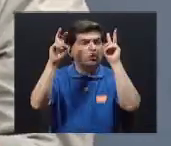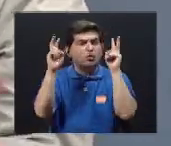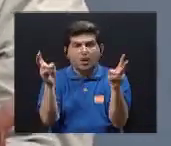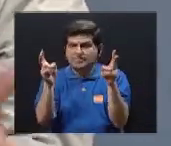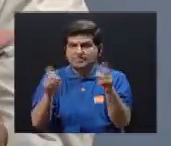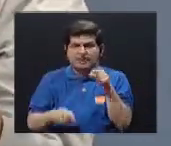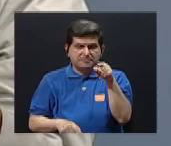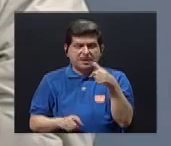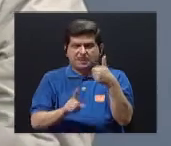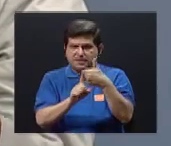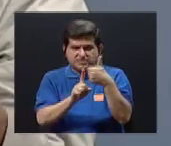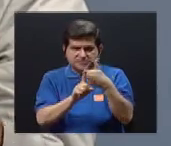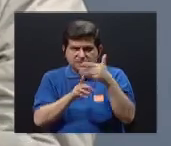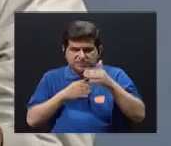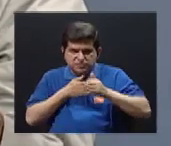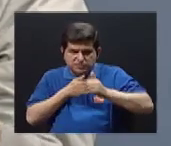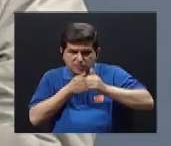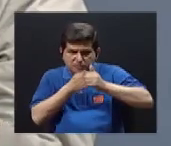tema